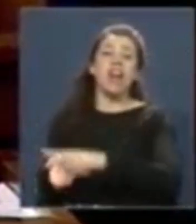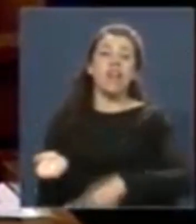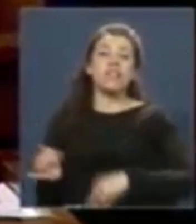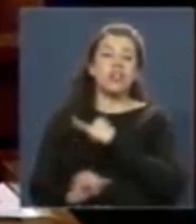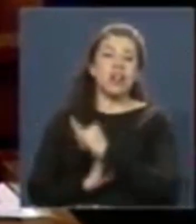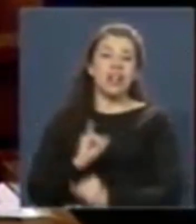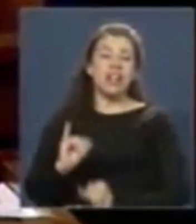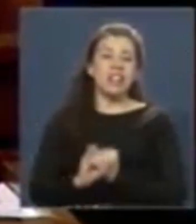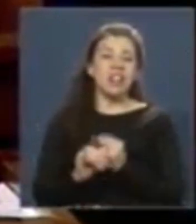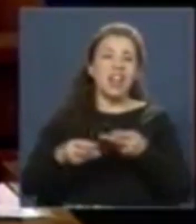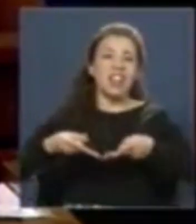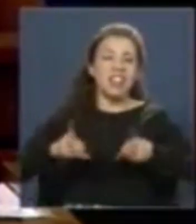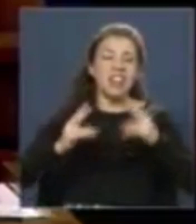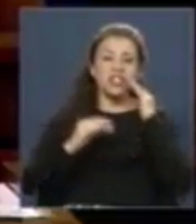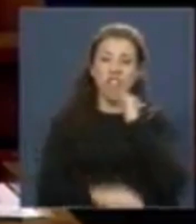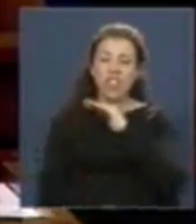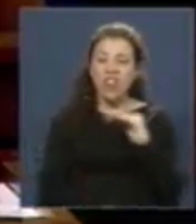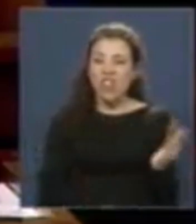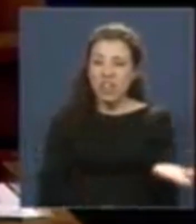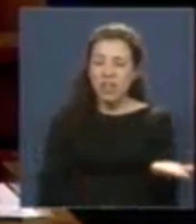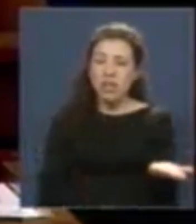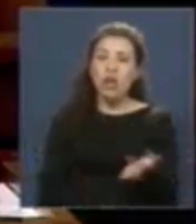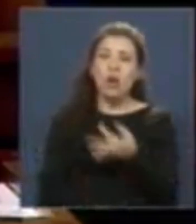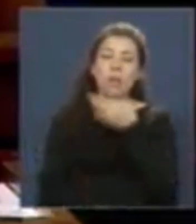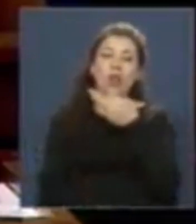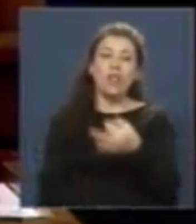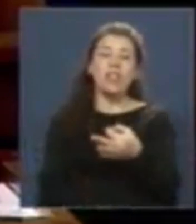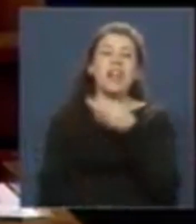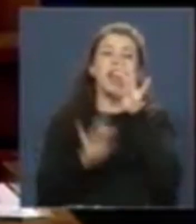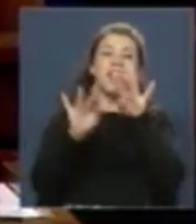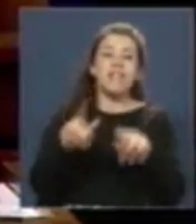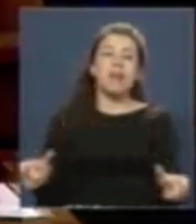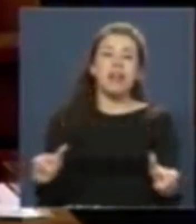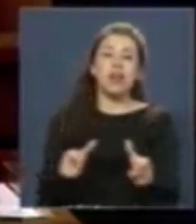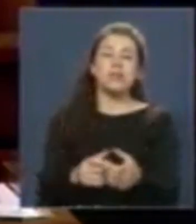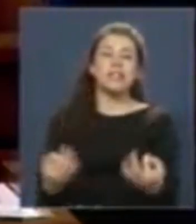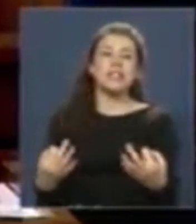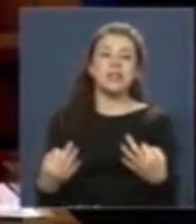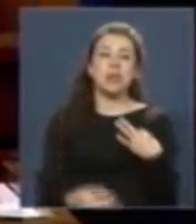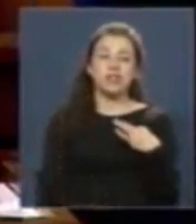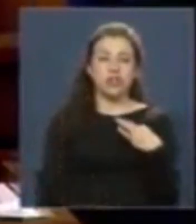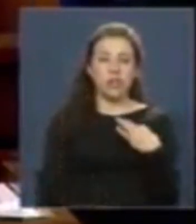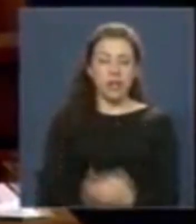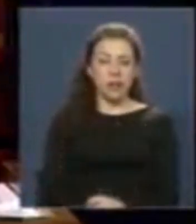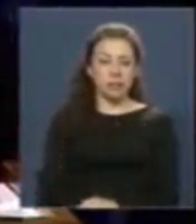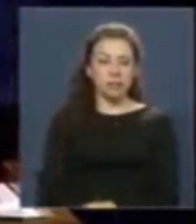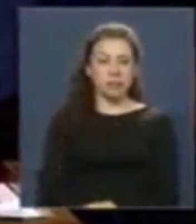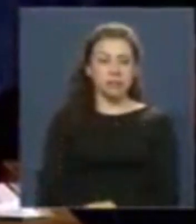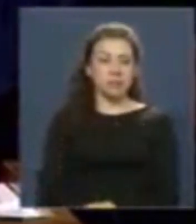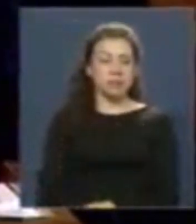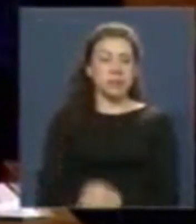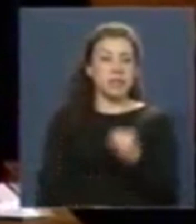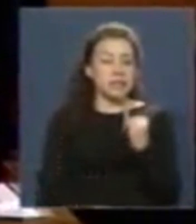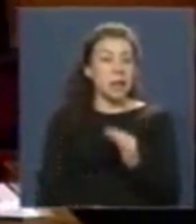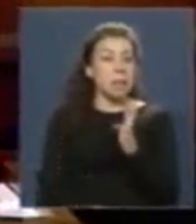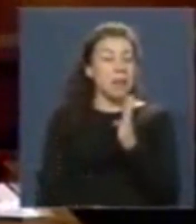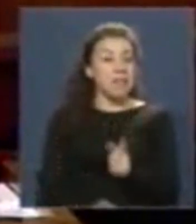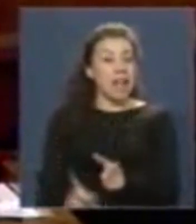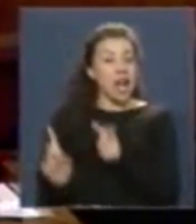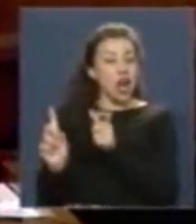Internacional sobre los Derechos del Niño, como lo plantea el informe de la Comisión de Seguridad Ciudadana, siempre y cuando este control